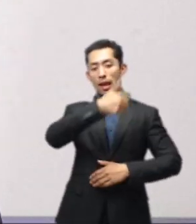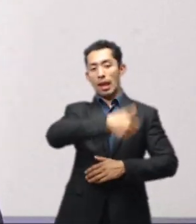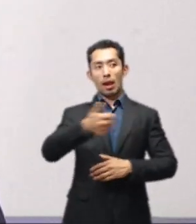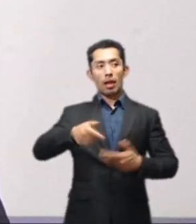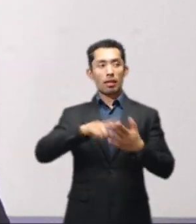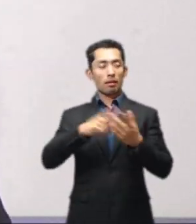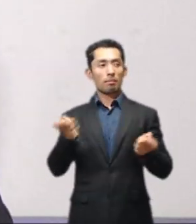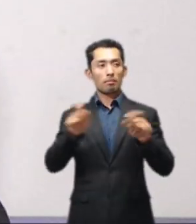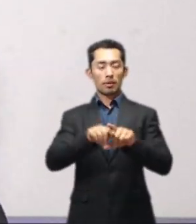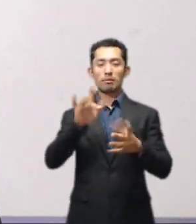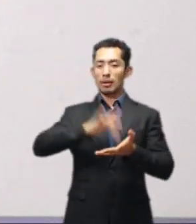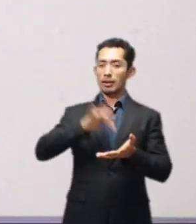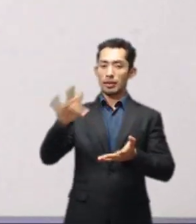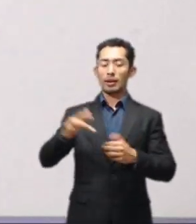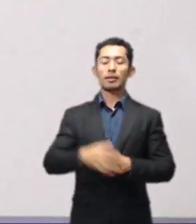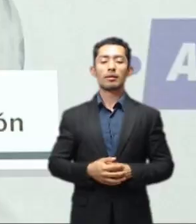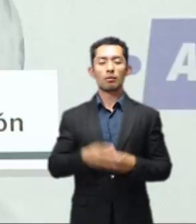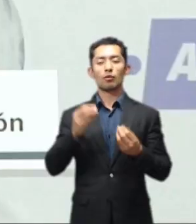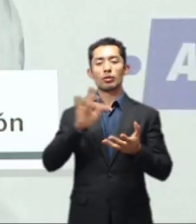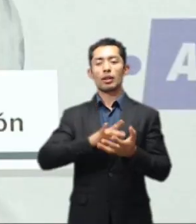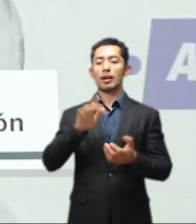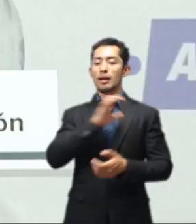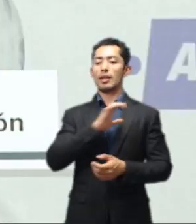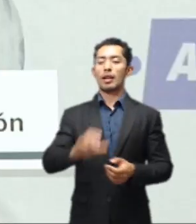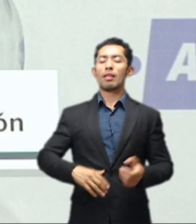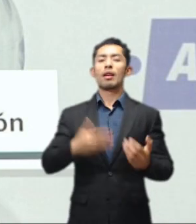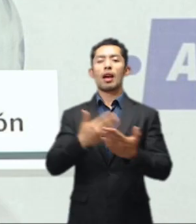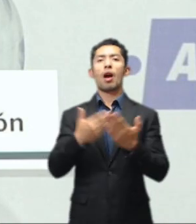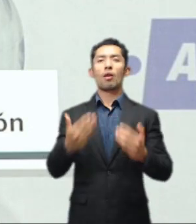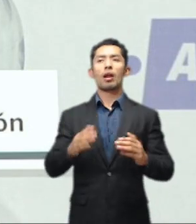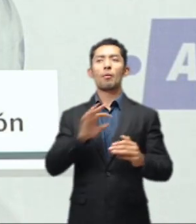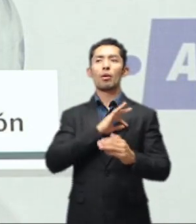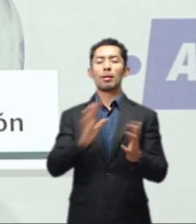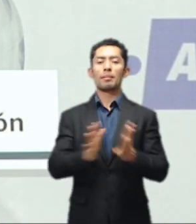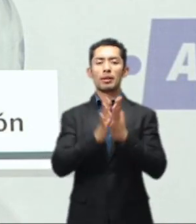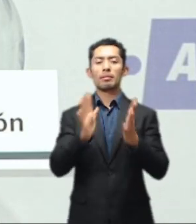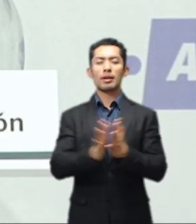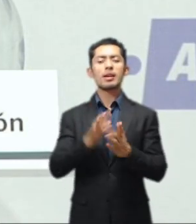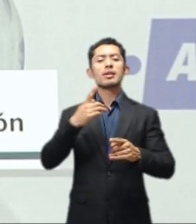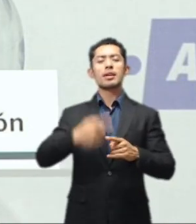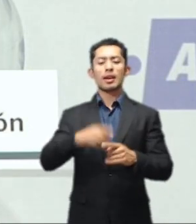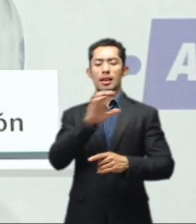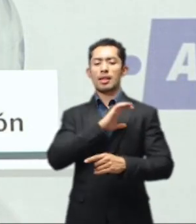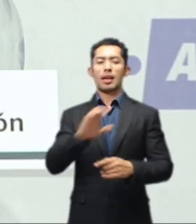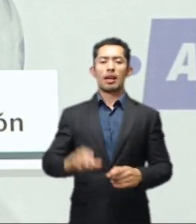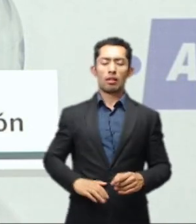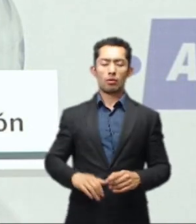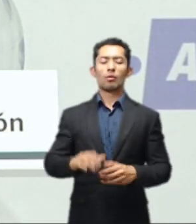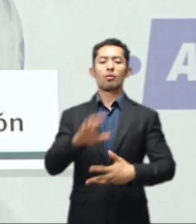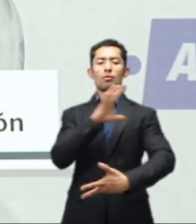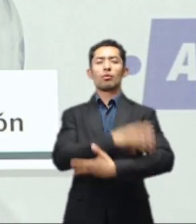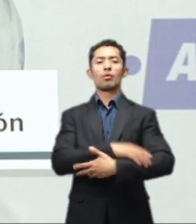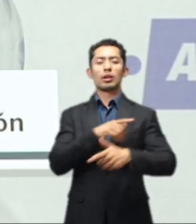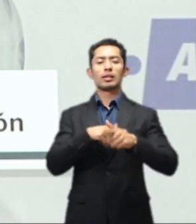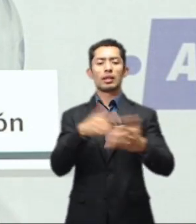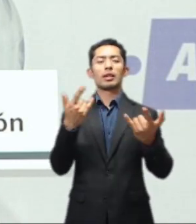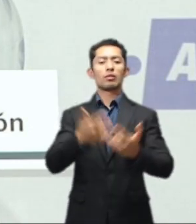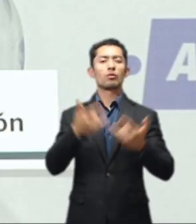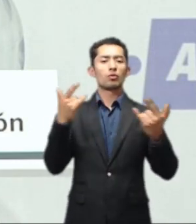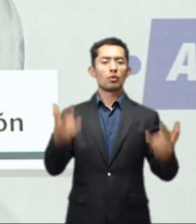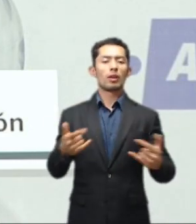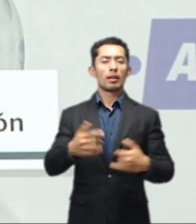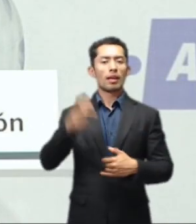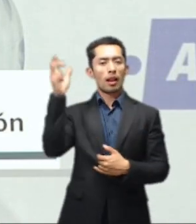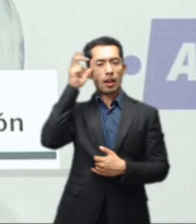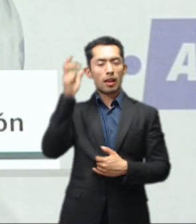las mismas gracias muchas gracias candidato ahora le corresponde la participación al candidato de la candidatura común Seguiremos haciendo